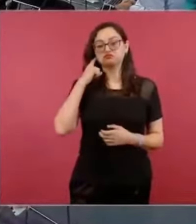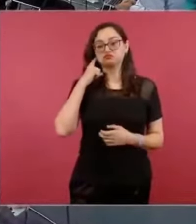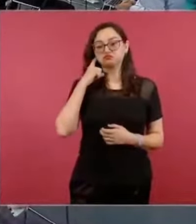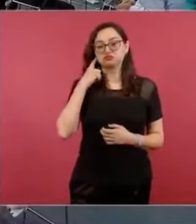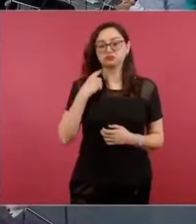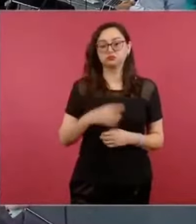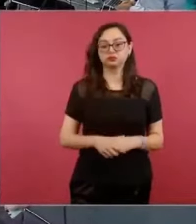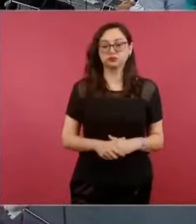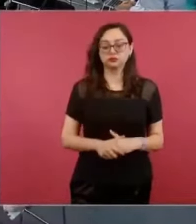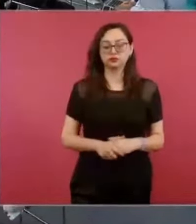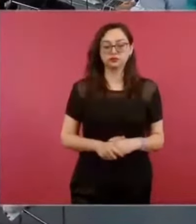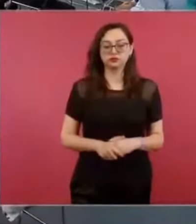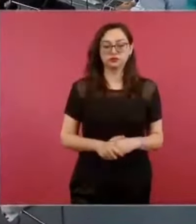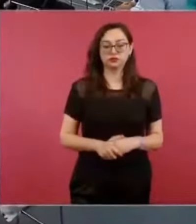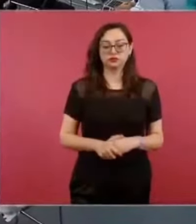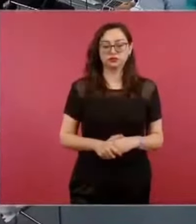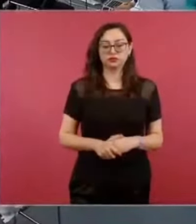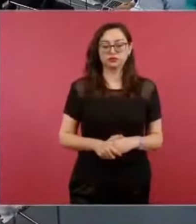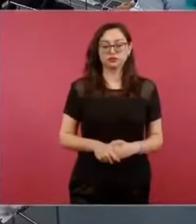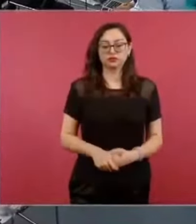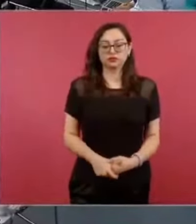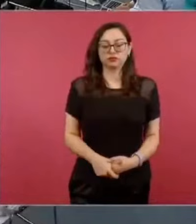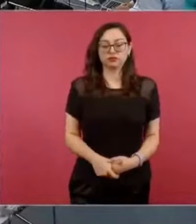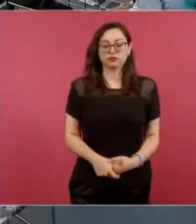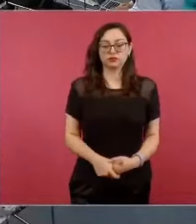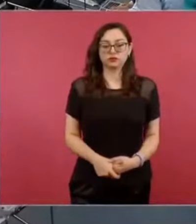Roberto Canseco, que defendió la. El empleado de